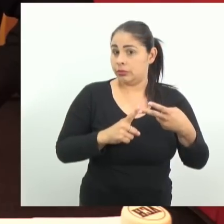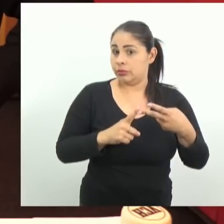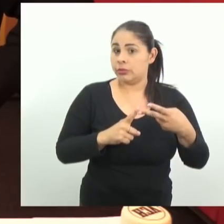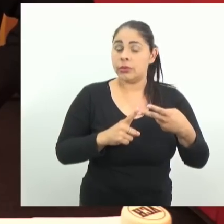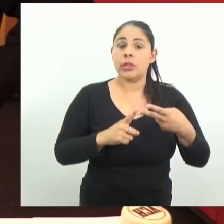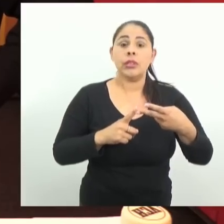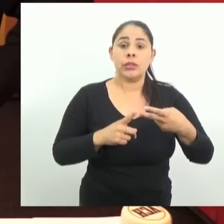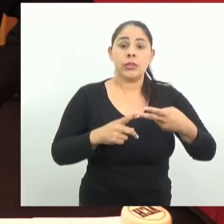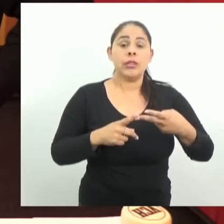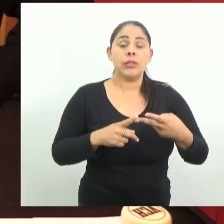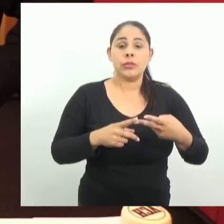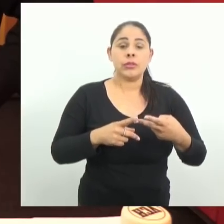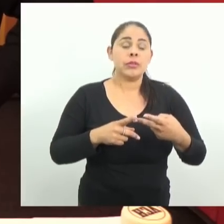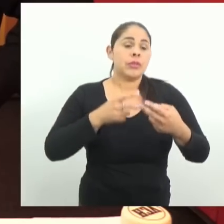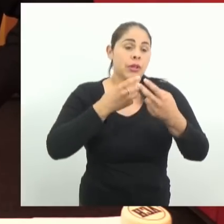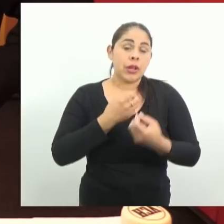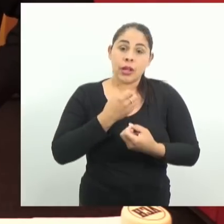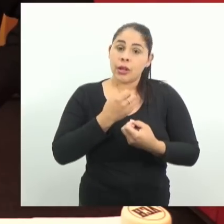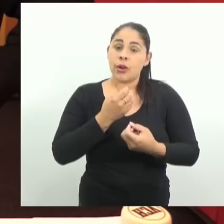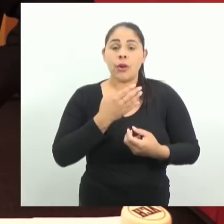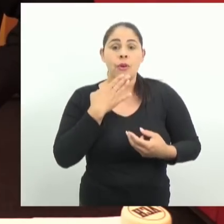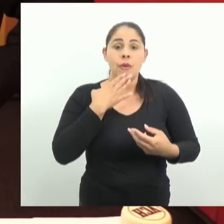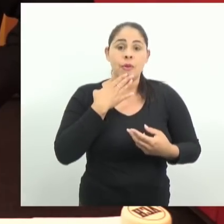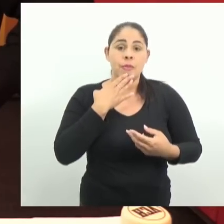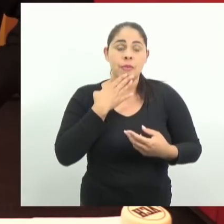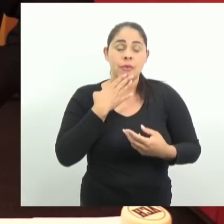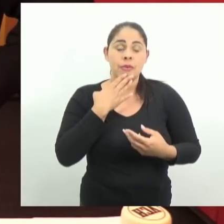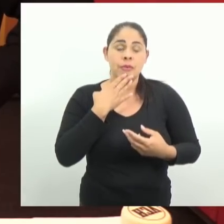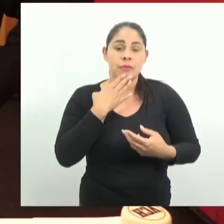rema, el rema de Dios.